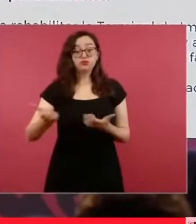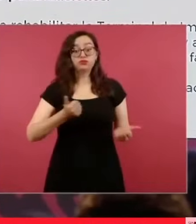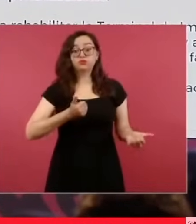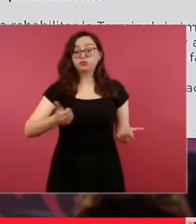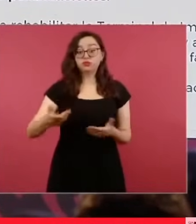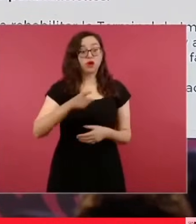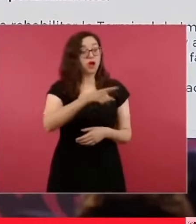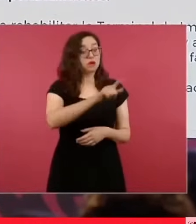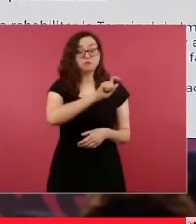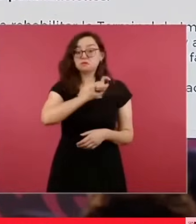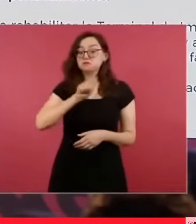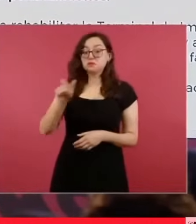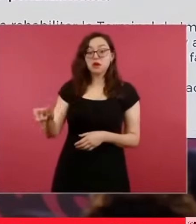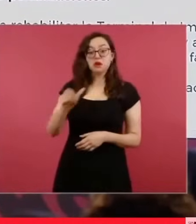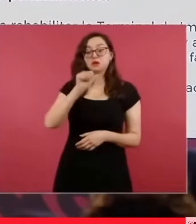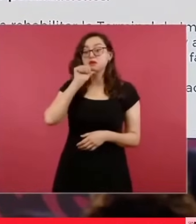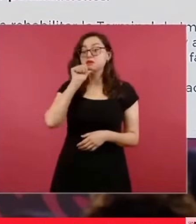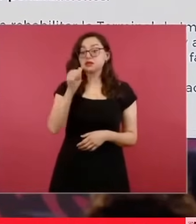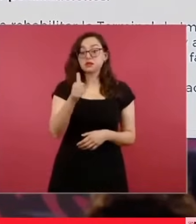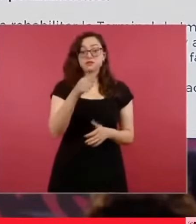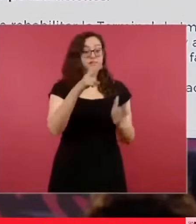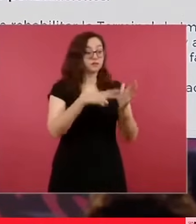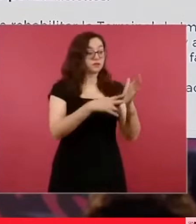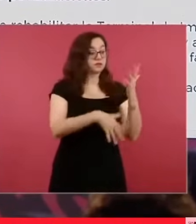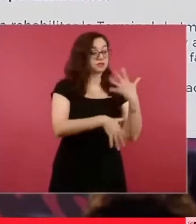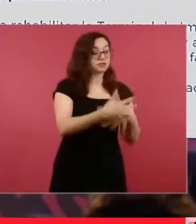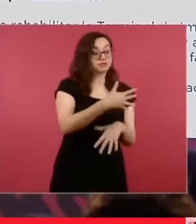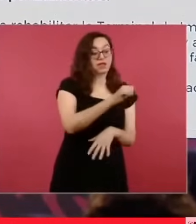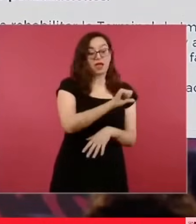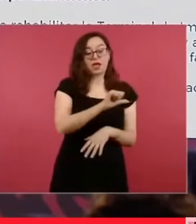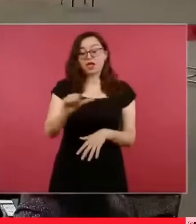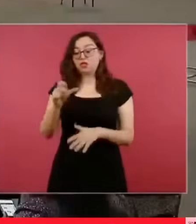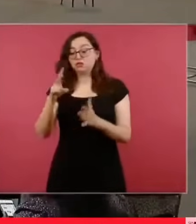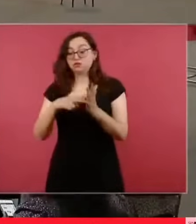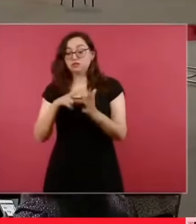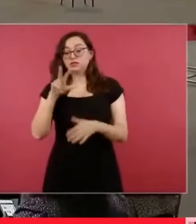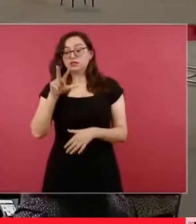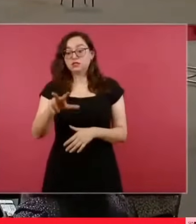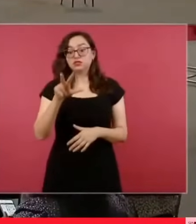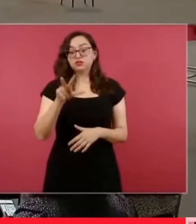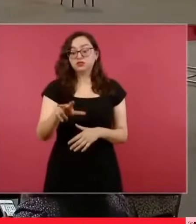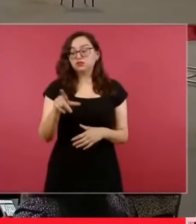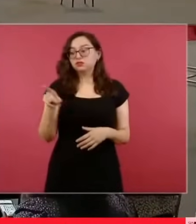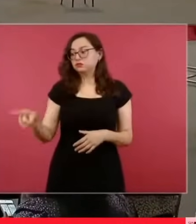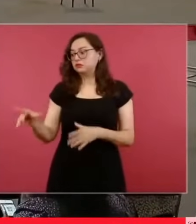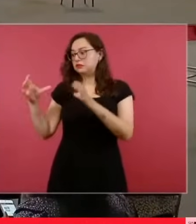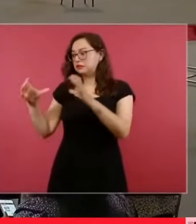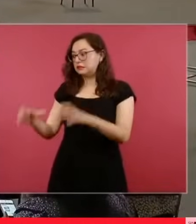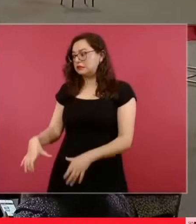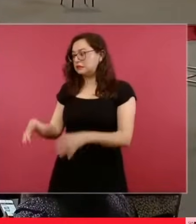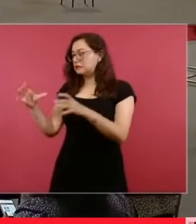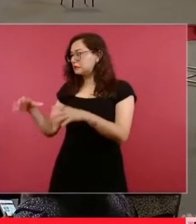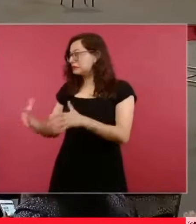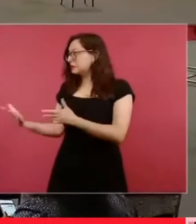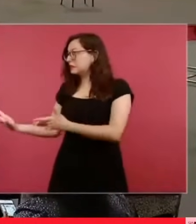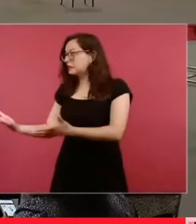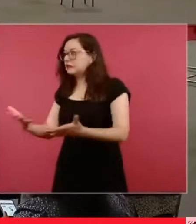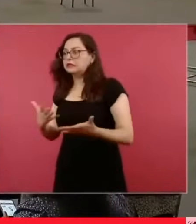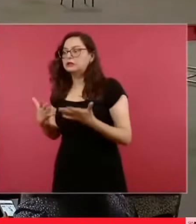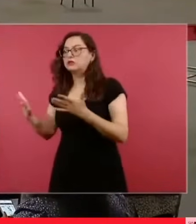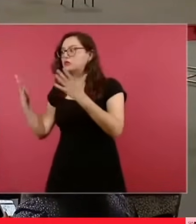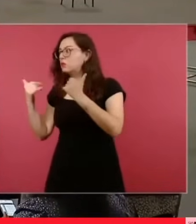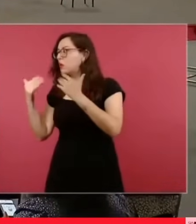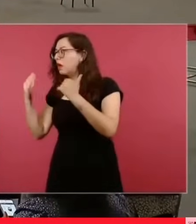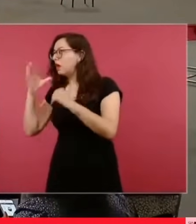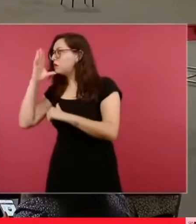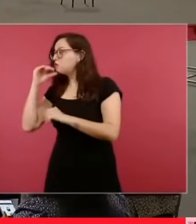transporte, y de 2015 a 2018, como Pemex no podía cumplir, pagó más de 2.800